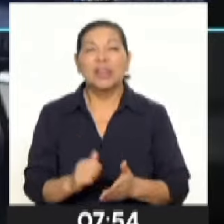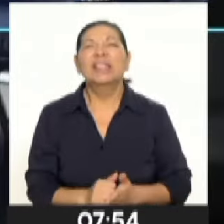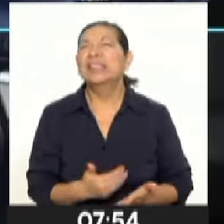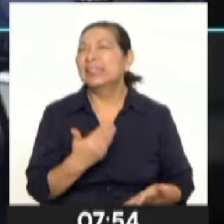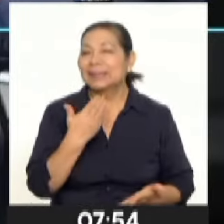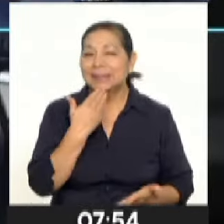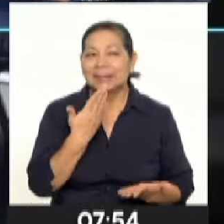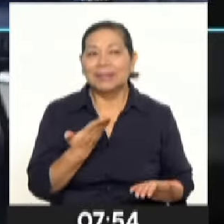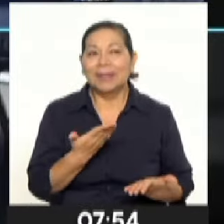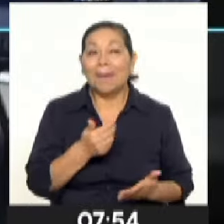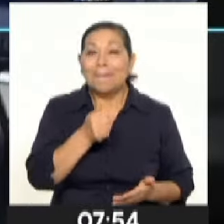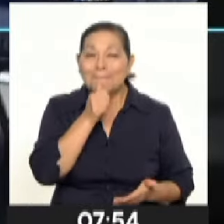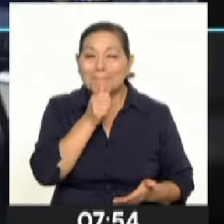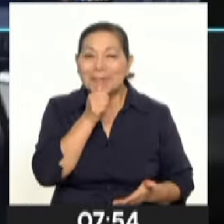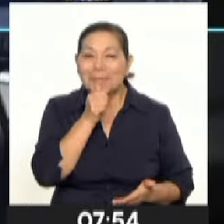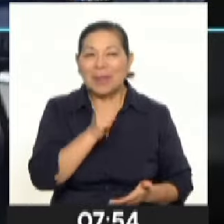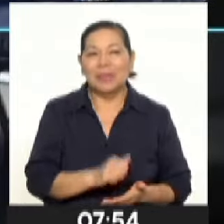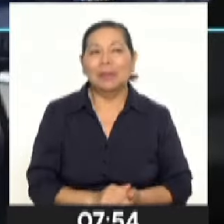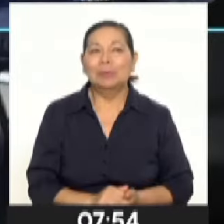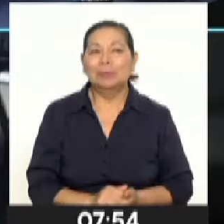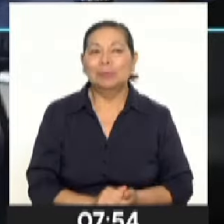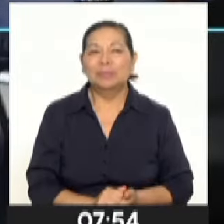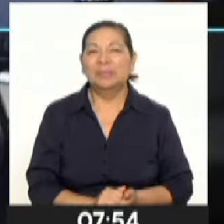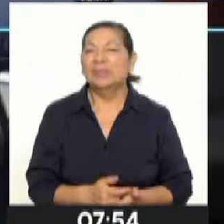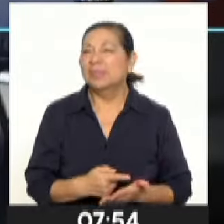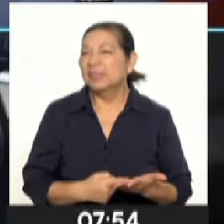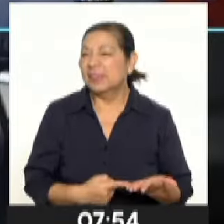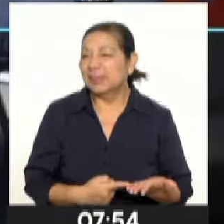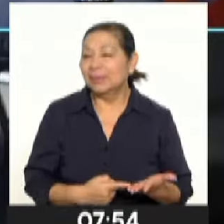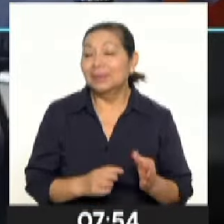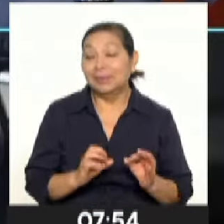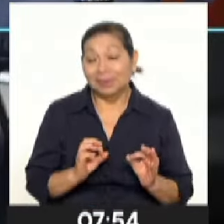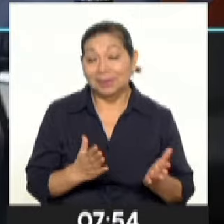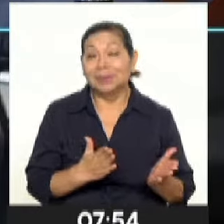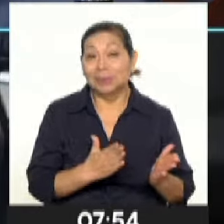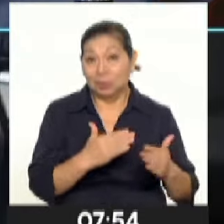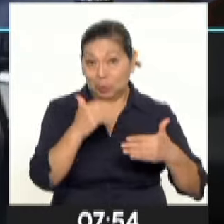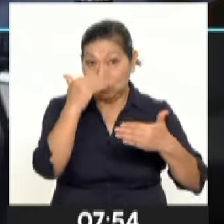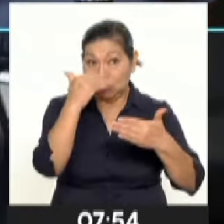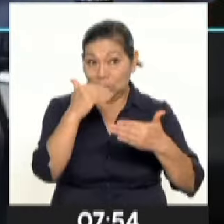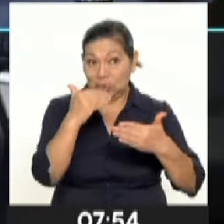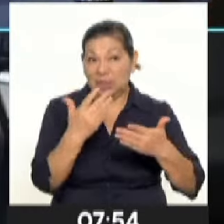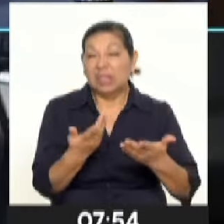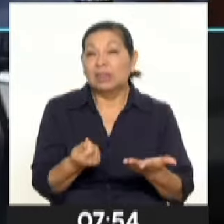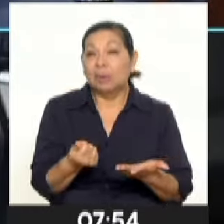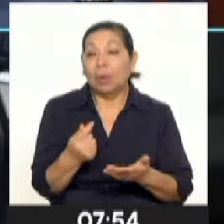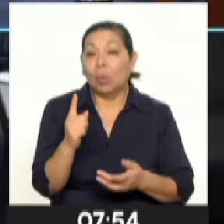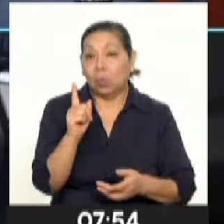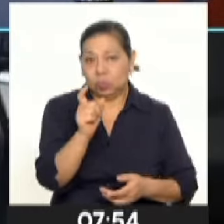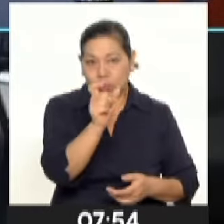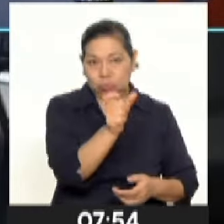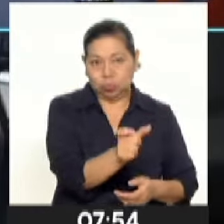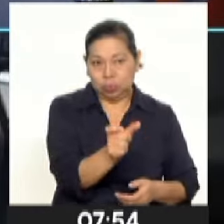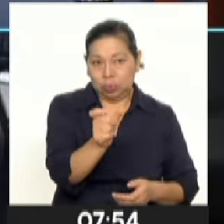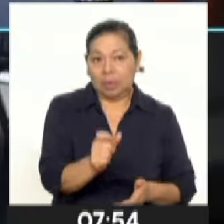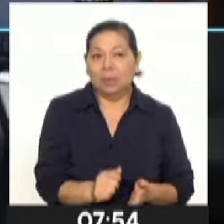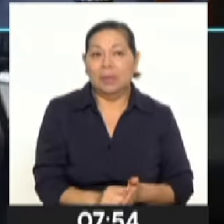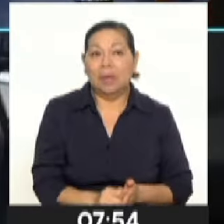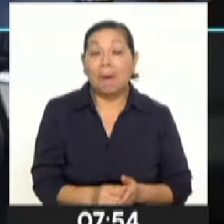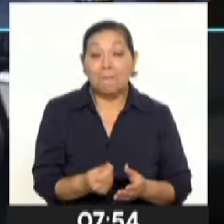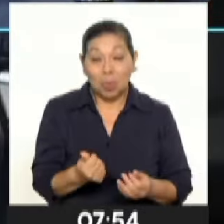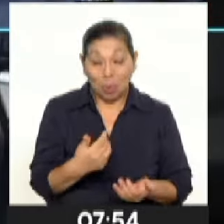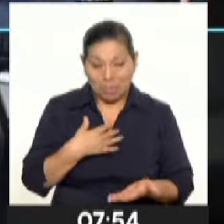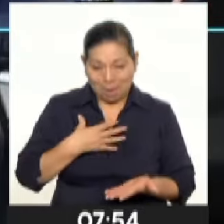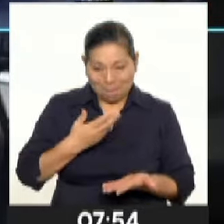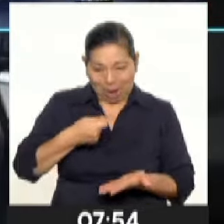el sistema privado de pensiones, ¿no? Que ese sí tiene un esquema que se llama capitalización individual, o sea, la plata